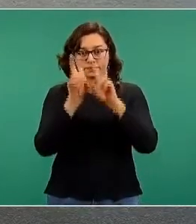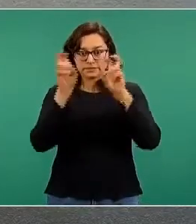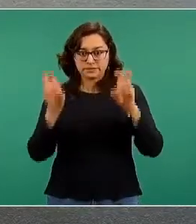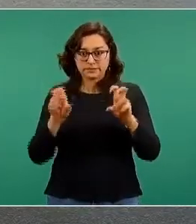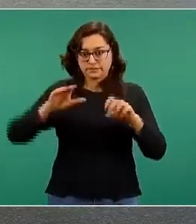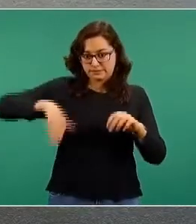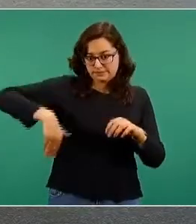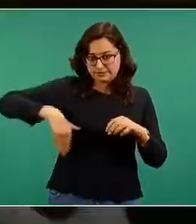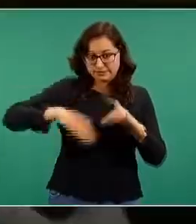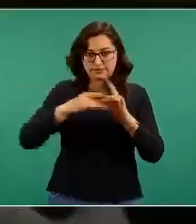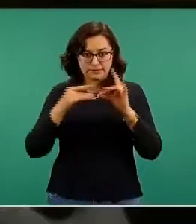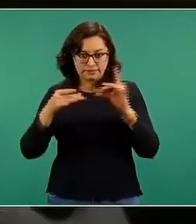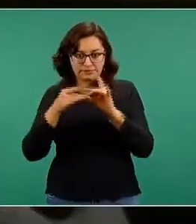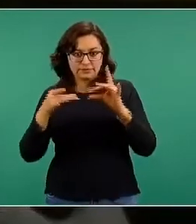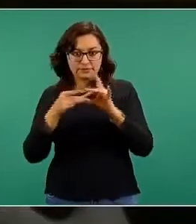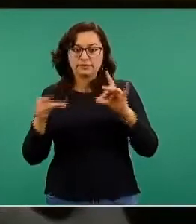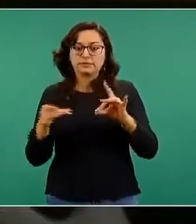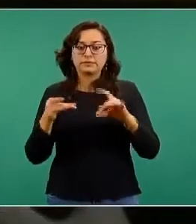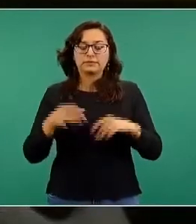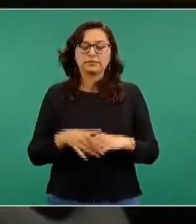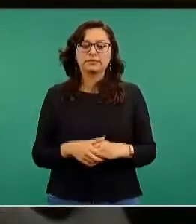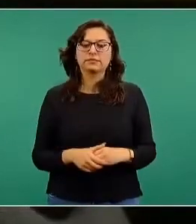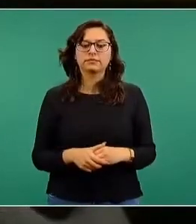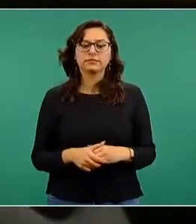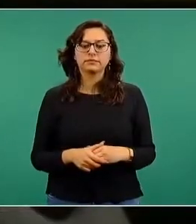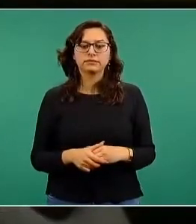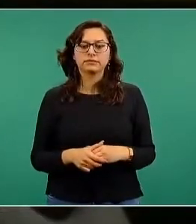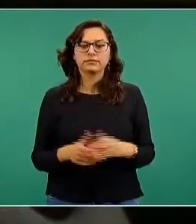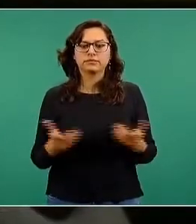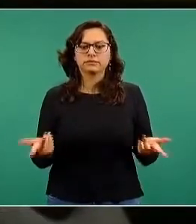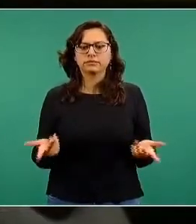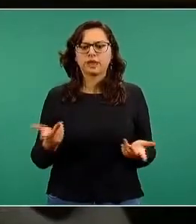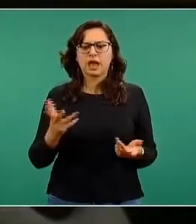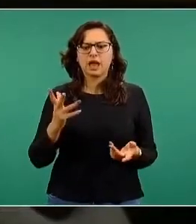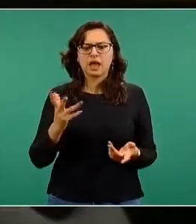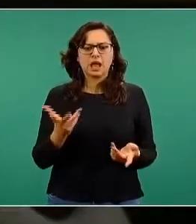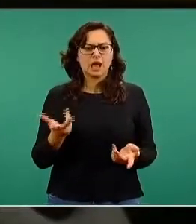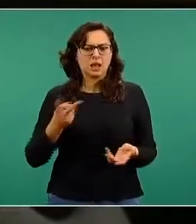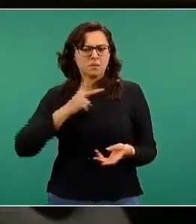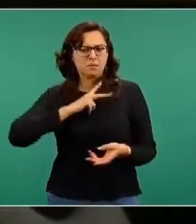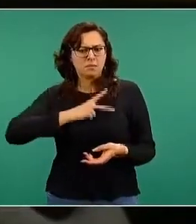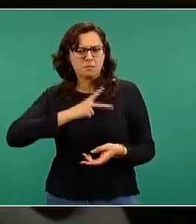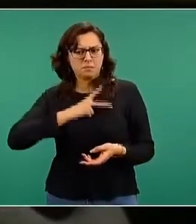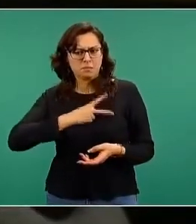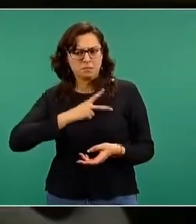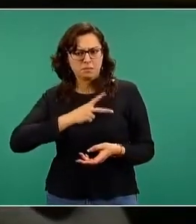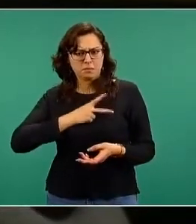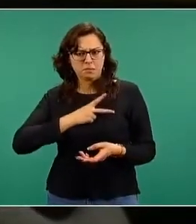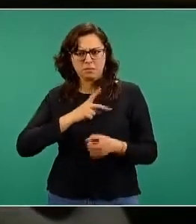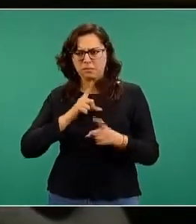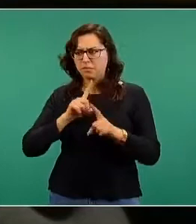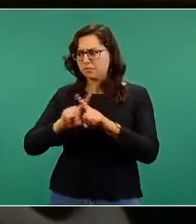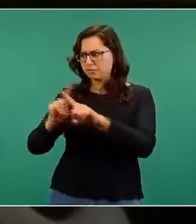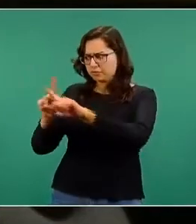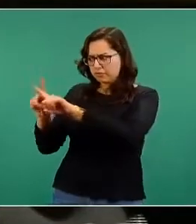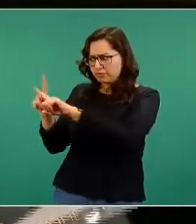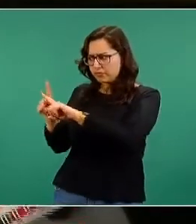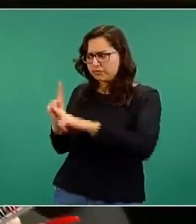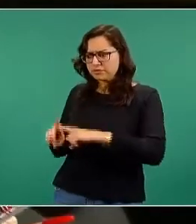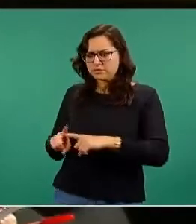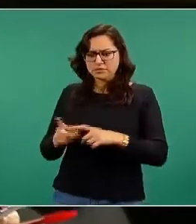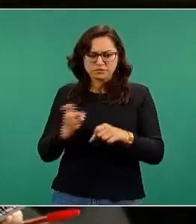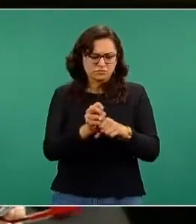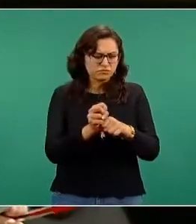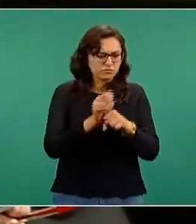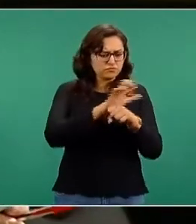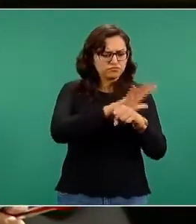conferencia, que es la muestra de que otros virus respiratorios están mostrando ser desplazados por el COVID-19.